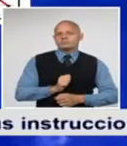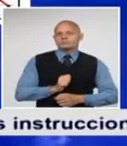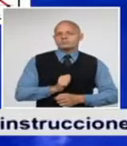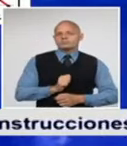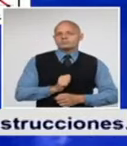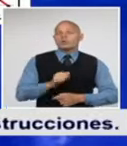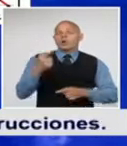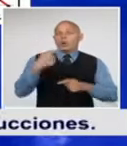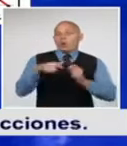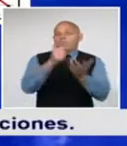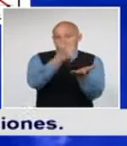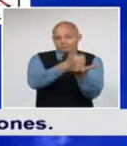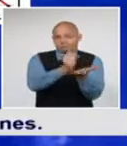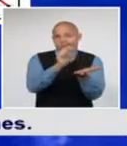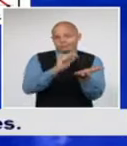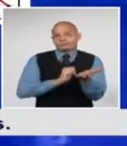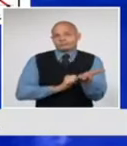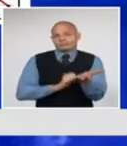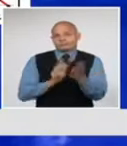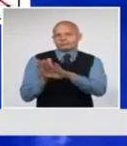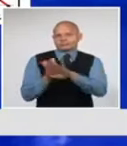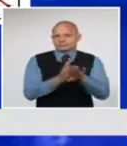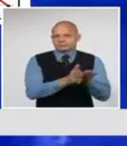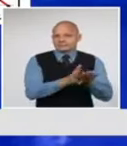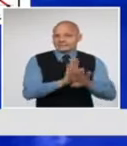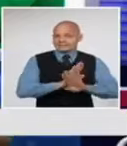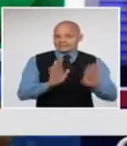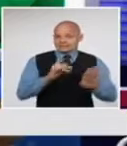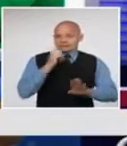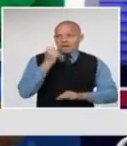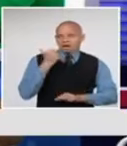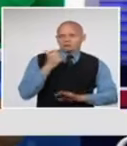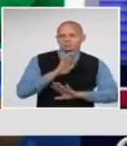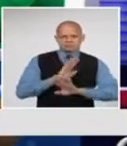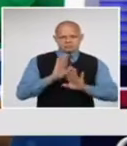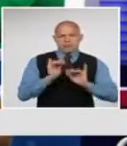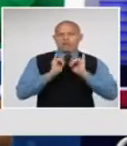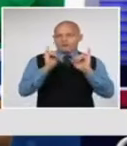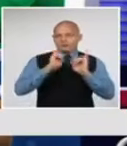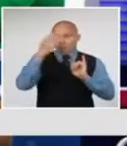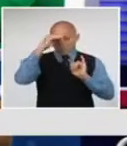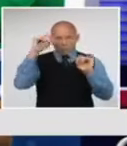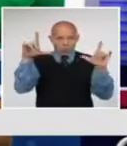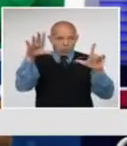de Matanza. Destacó Cuba con